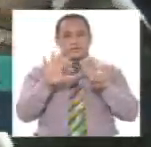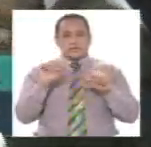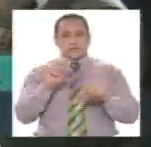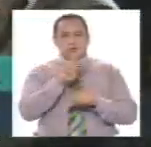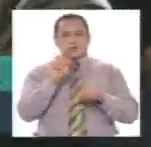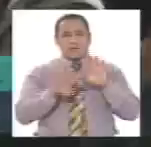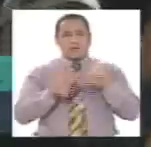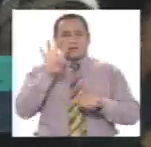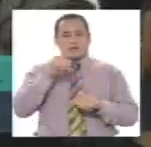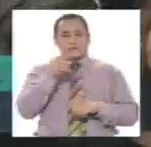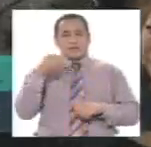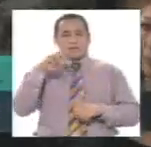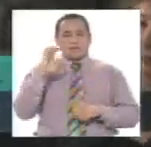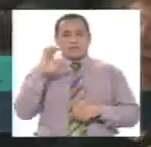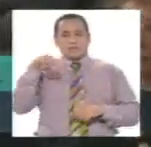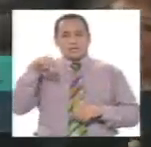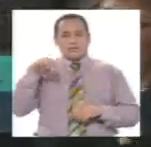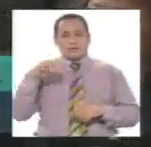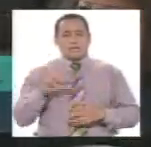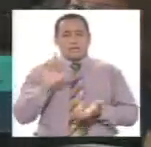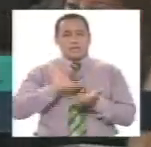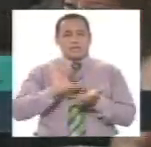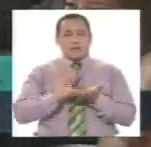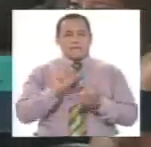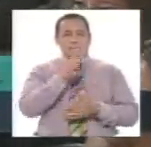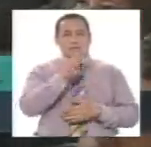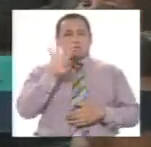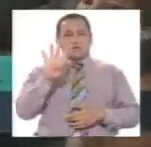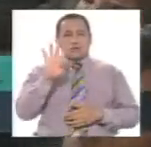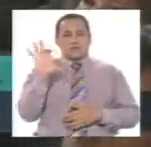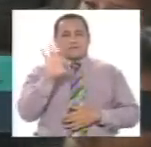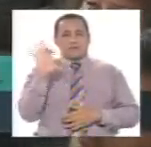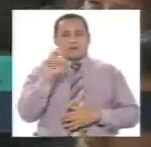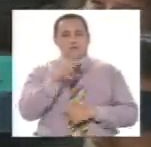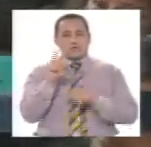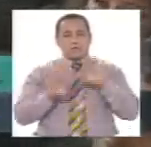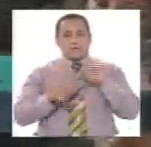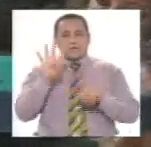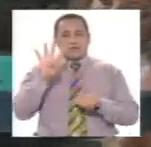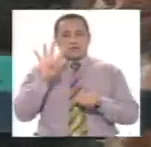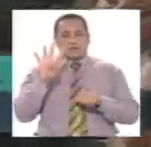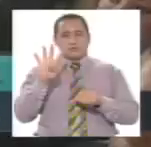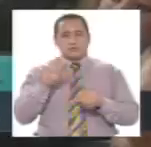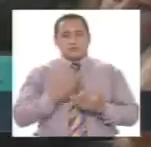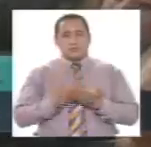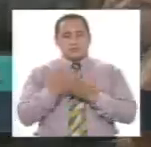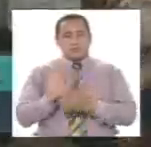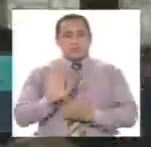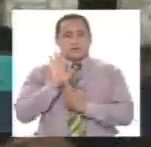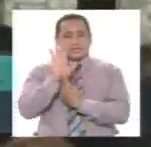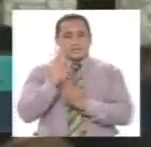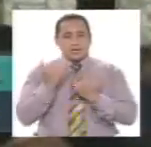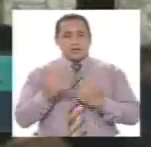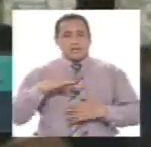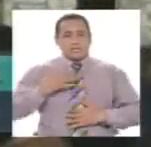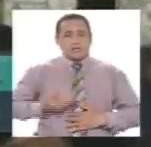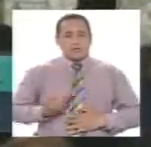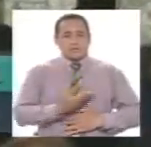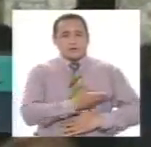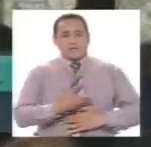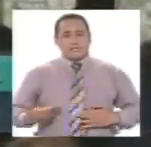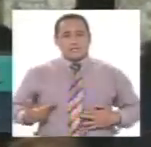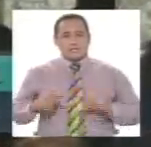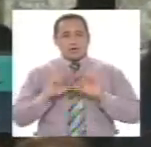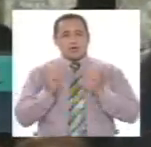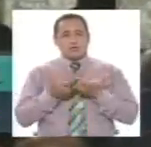087-2014 PCM, Lima, 24 de febrero de 2014. Vista la propuesta del señor Presidente